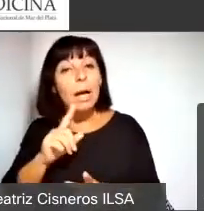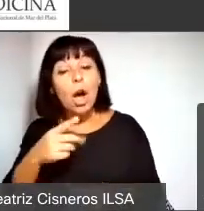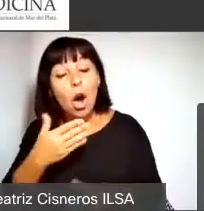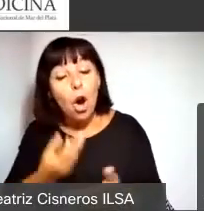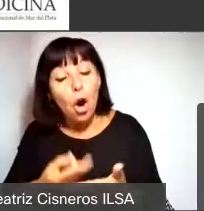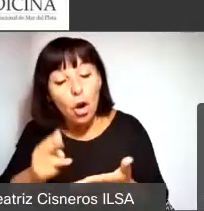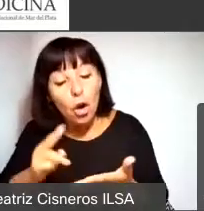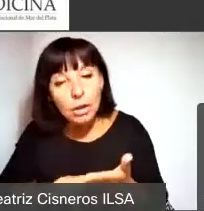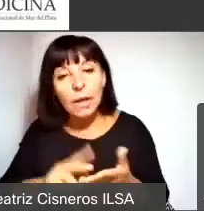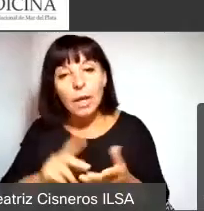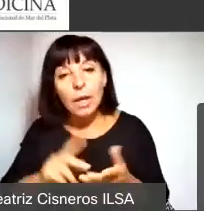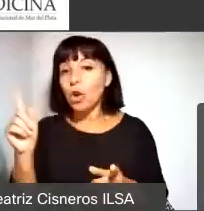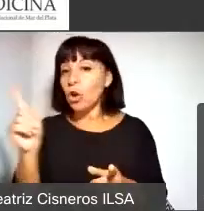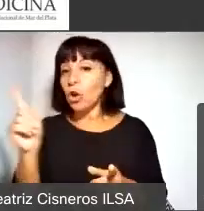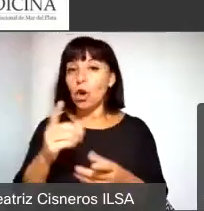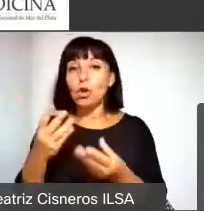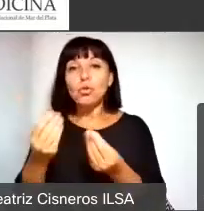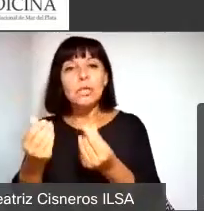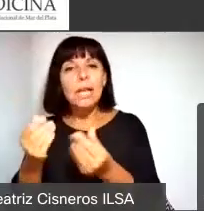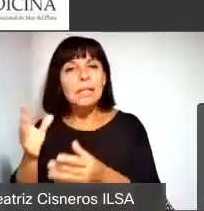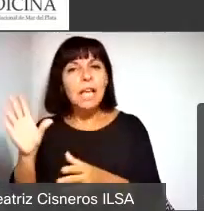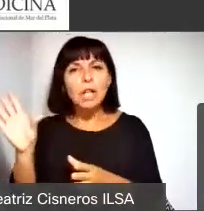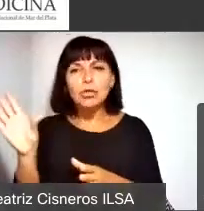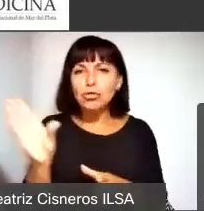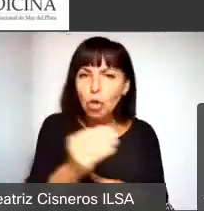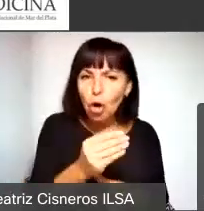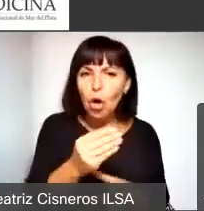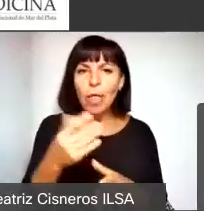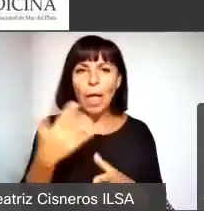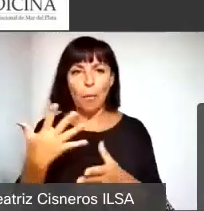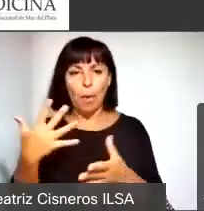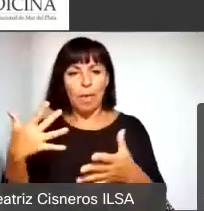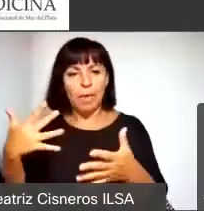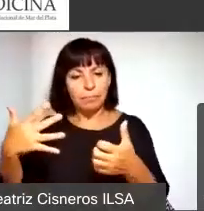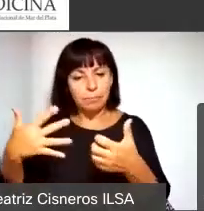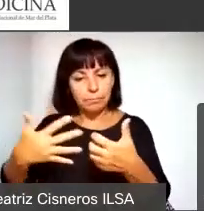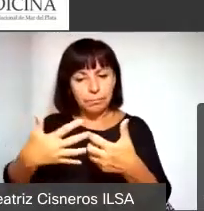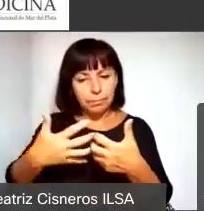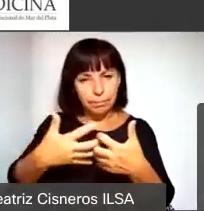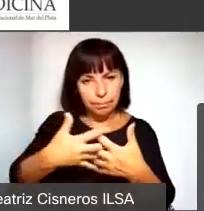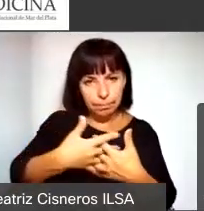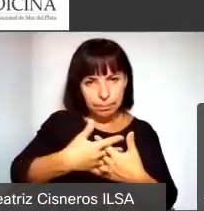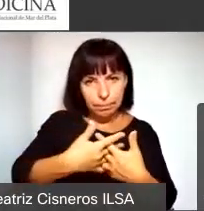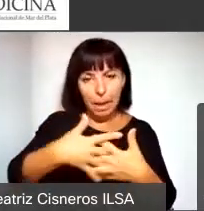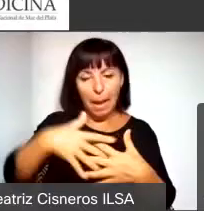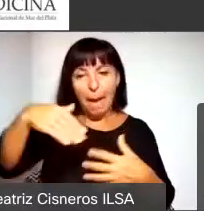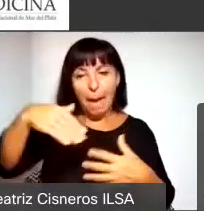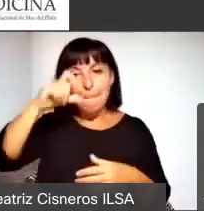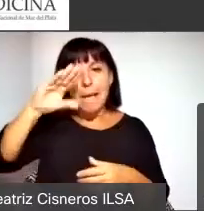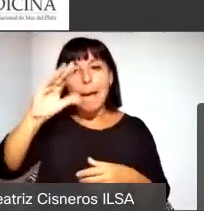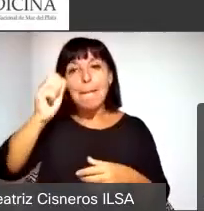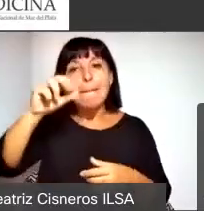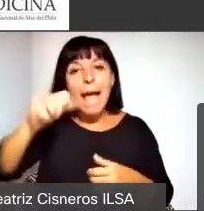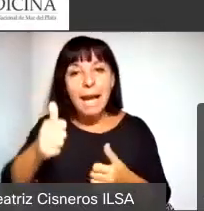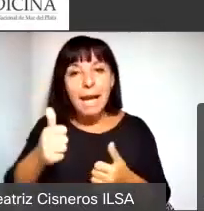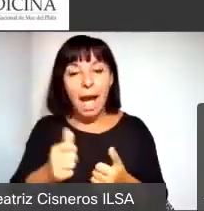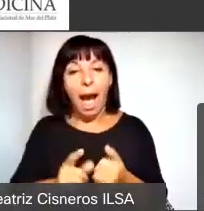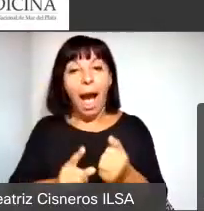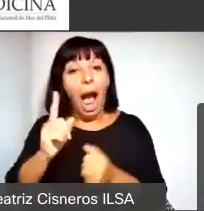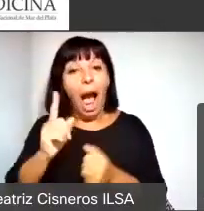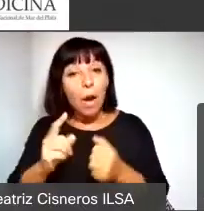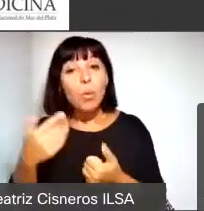tienen la capacidad de atravesar las membranas biológicas, la membrana plasmática, y aquellas que sí lo hacen, no lo hacen de la